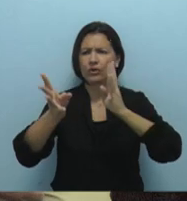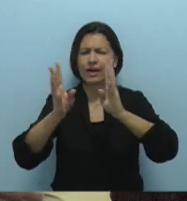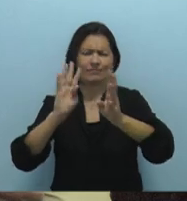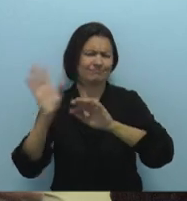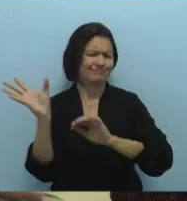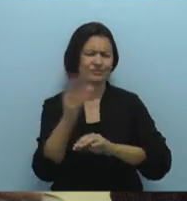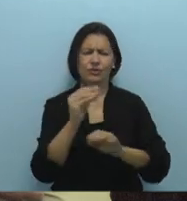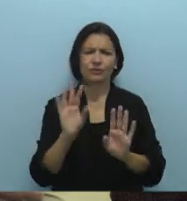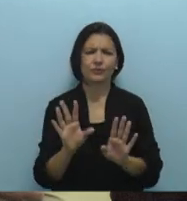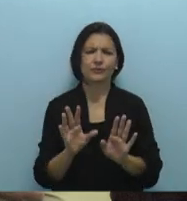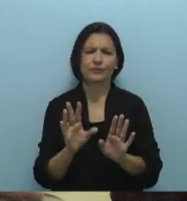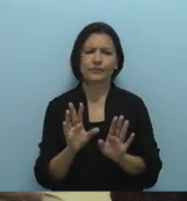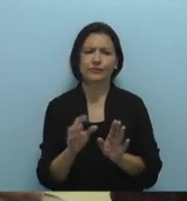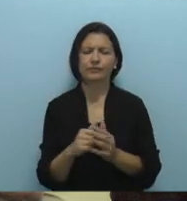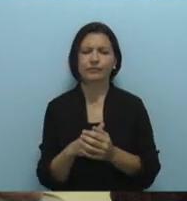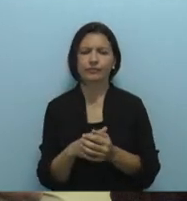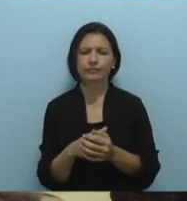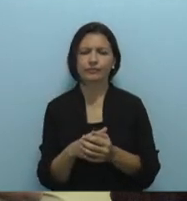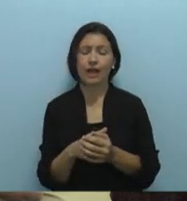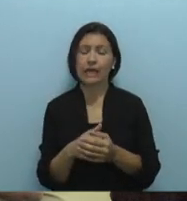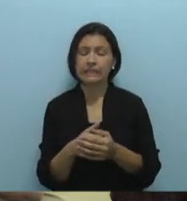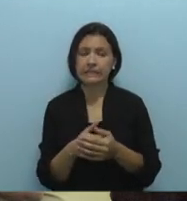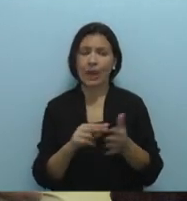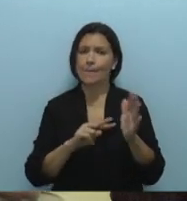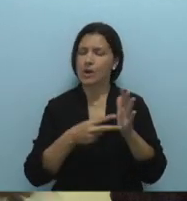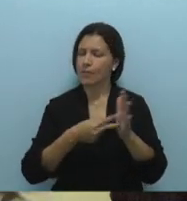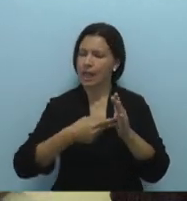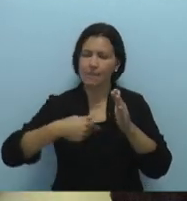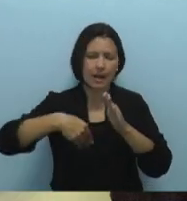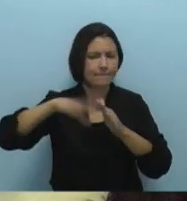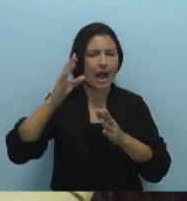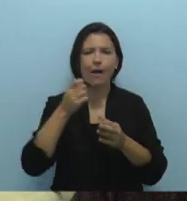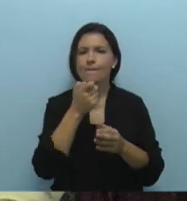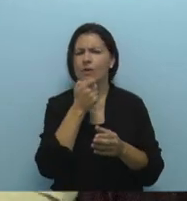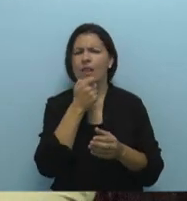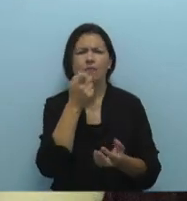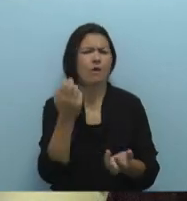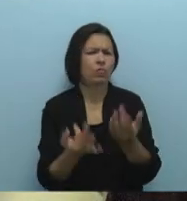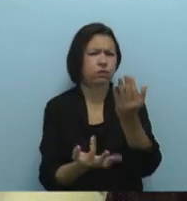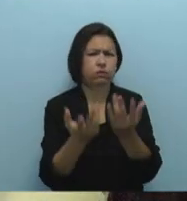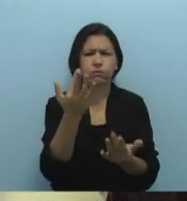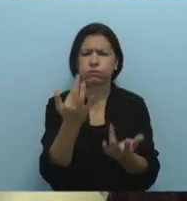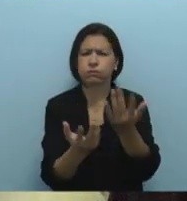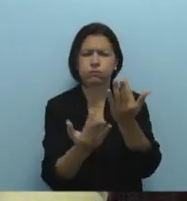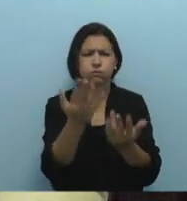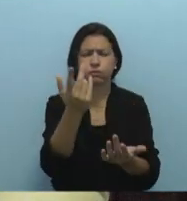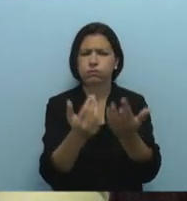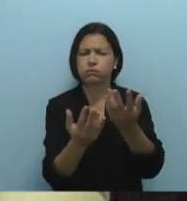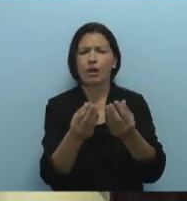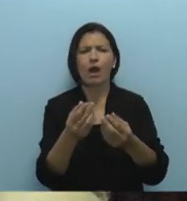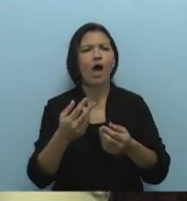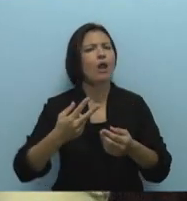significar que se repliquen, se reproduzcan los incendios. Los incendios no tienen nada que ver con la naturaleza,